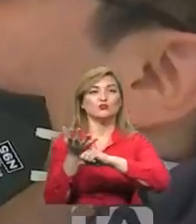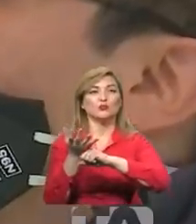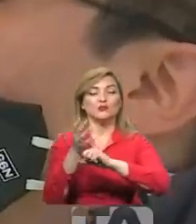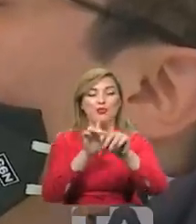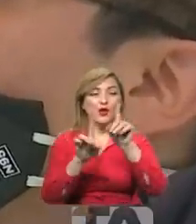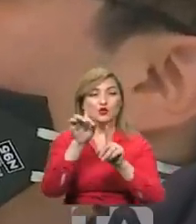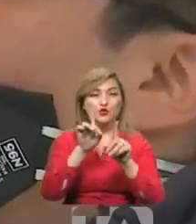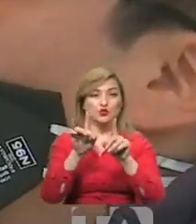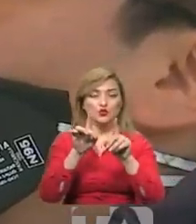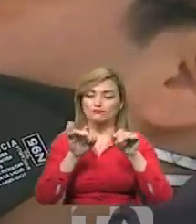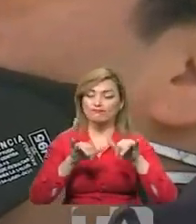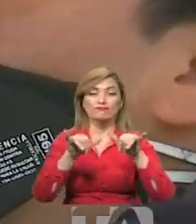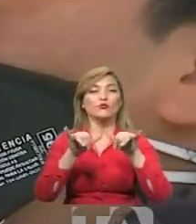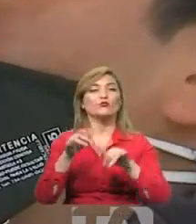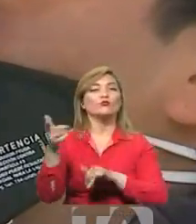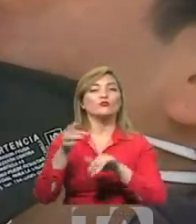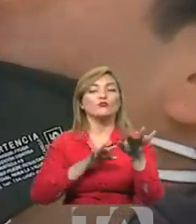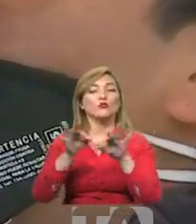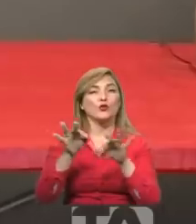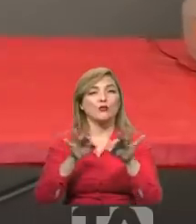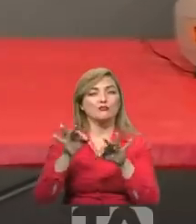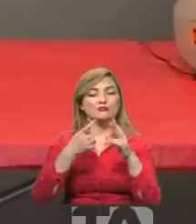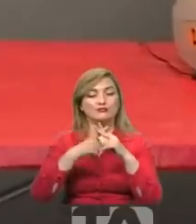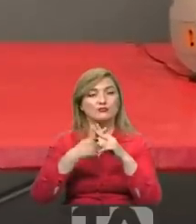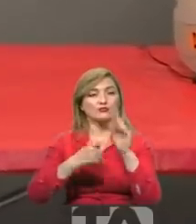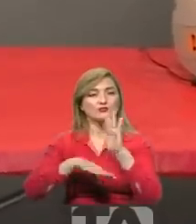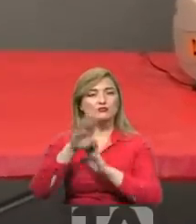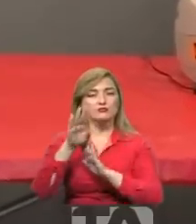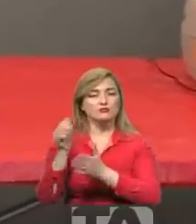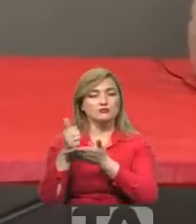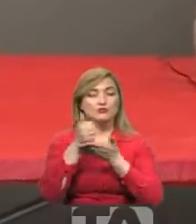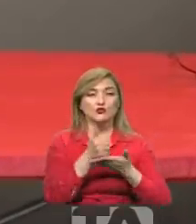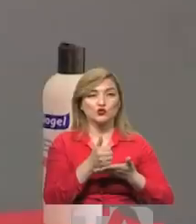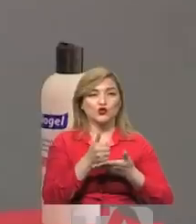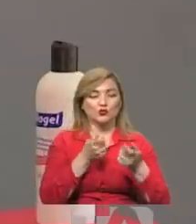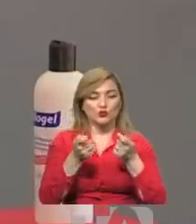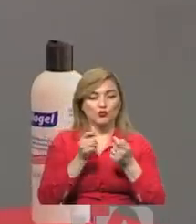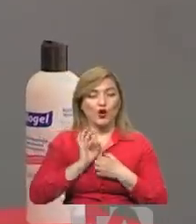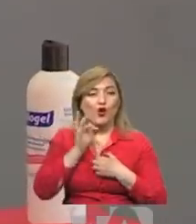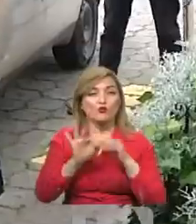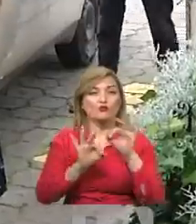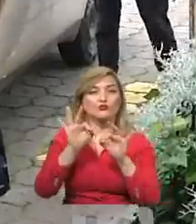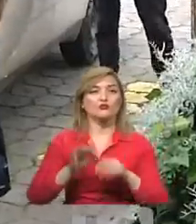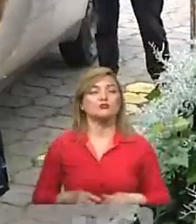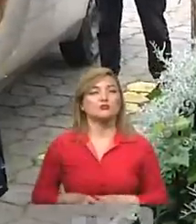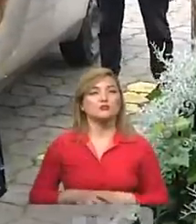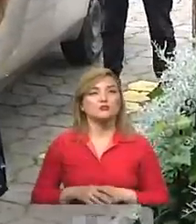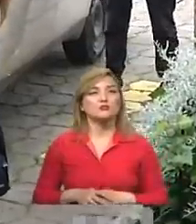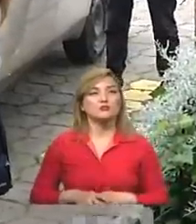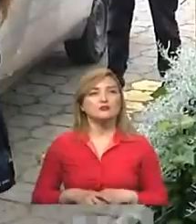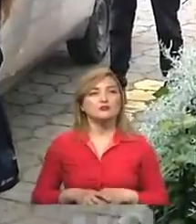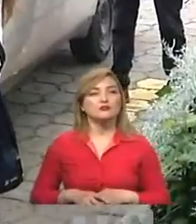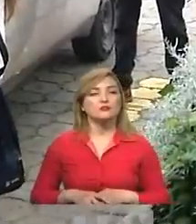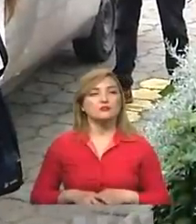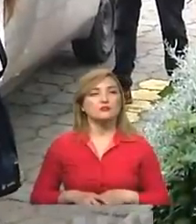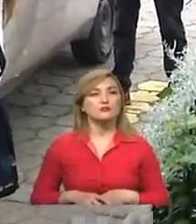los diagnósticos, que son, según explican, una de las herramientas más útiles para contener la propagación del virus. En Quito, Belén